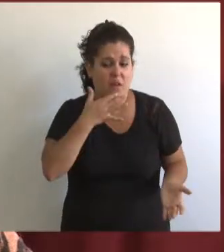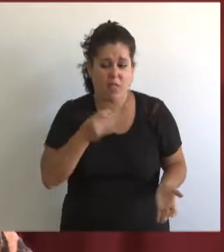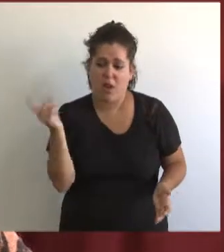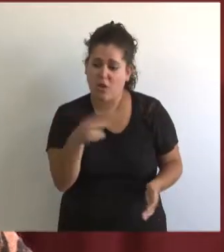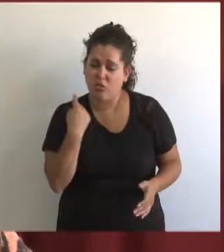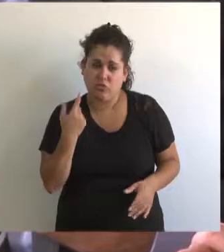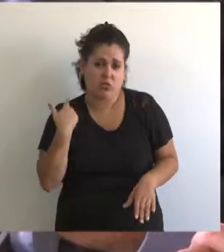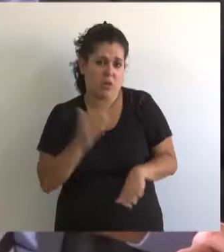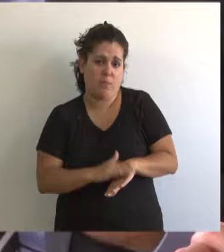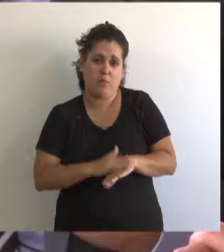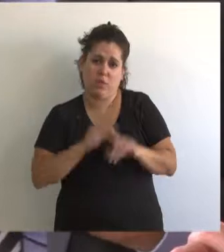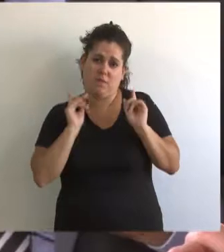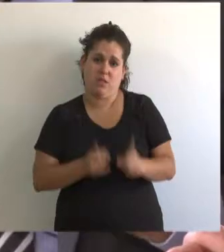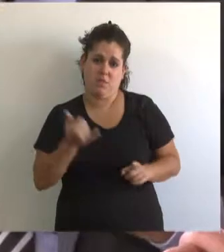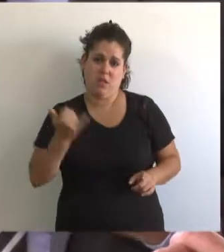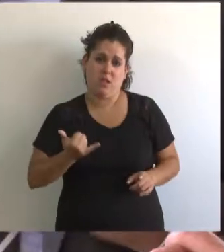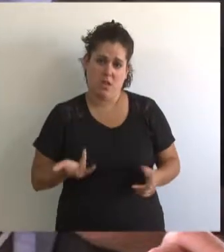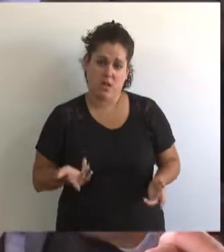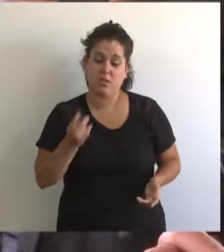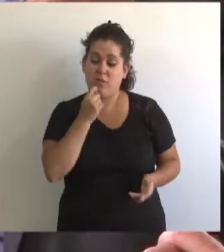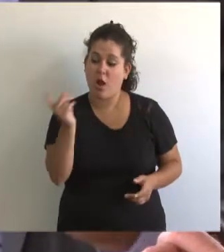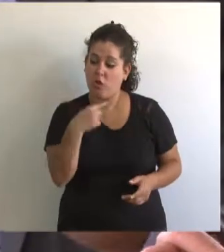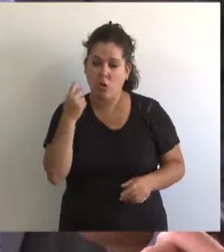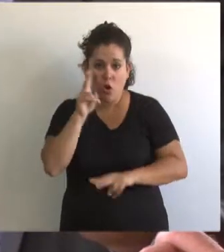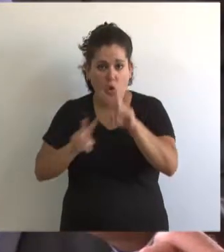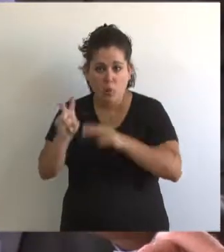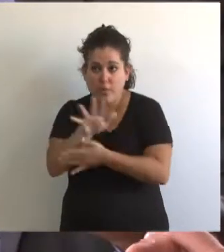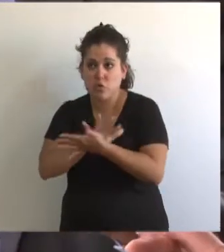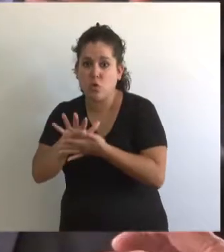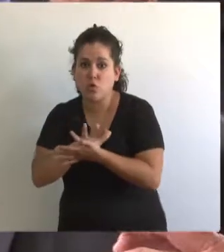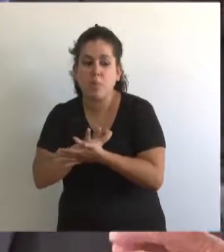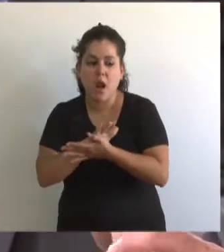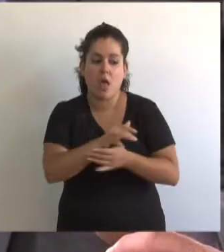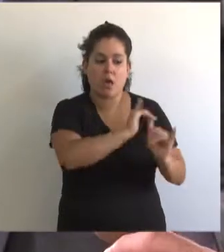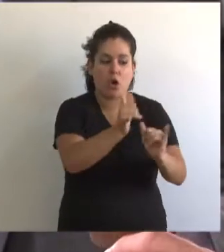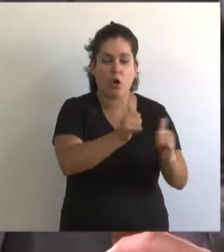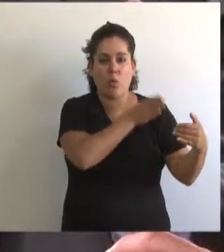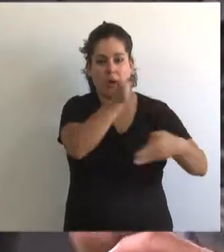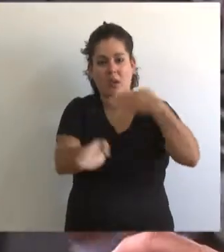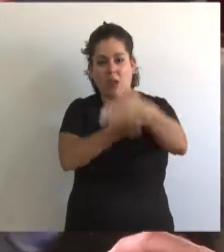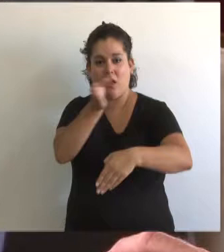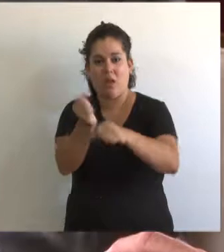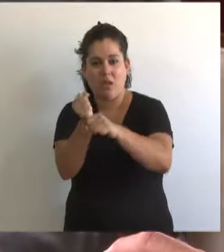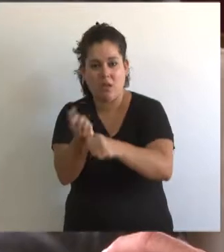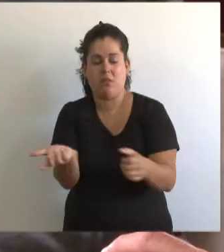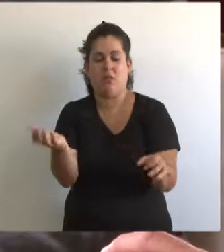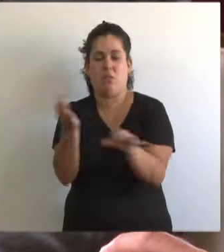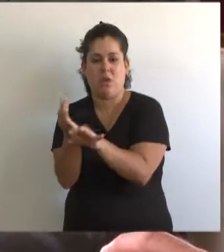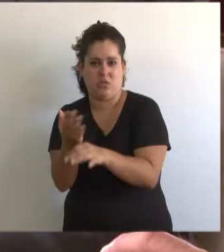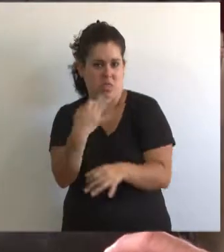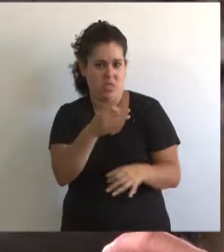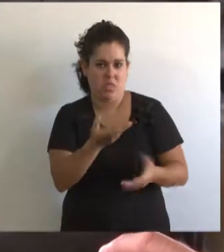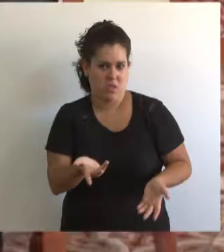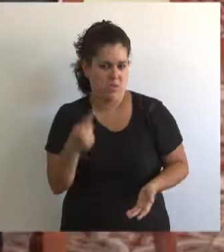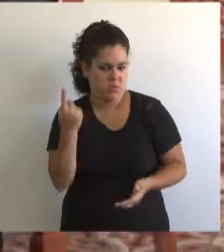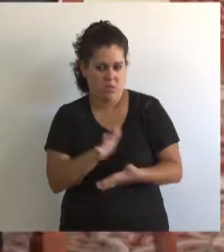dirigentes políticos seríamos responsables también si no buscamos mecanismos para que los jóvenes se acerquen al empleo y a la educación. Lorena quiere